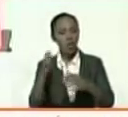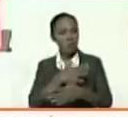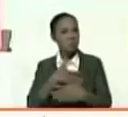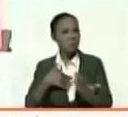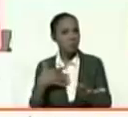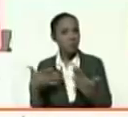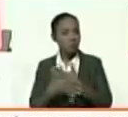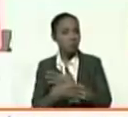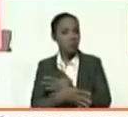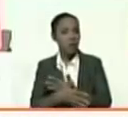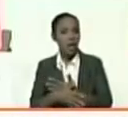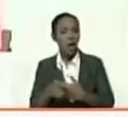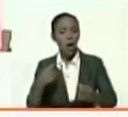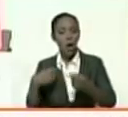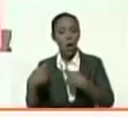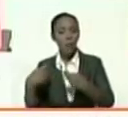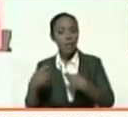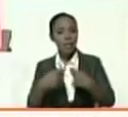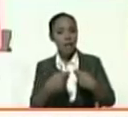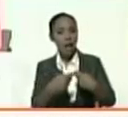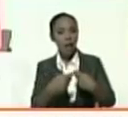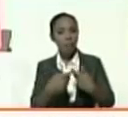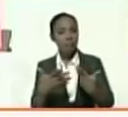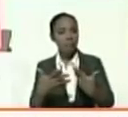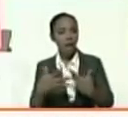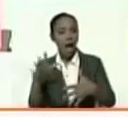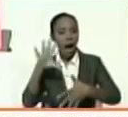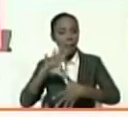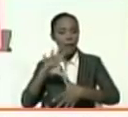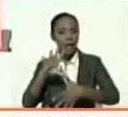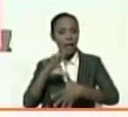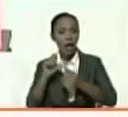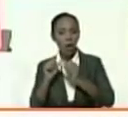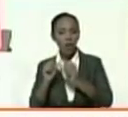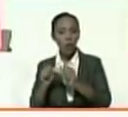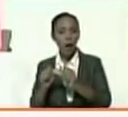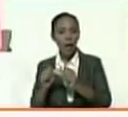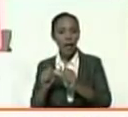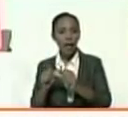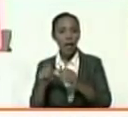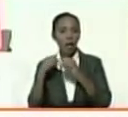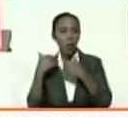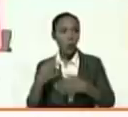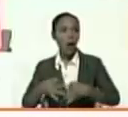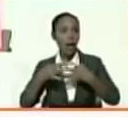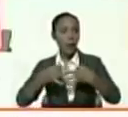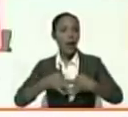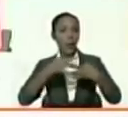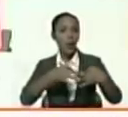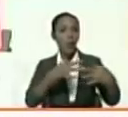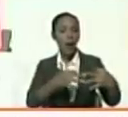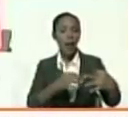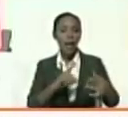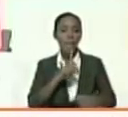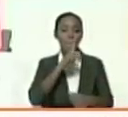meramente comercial, para que América siguiera siendo y pasara de mal a